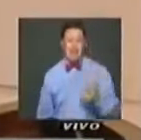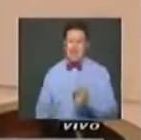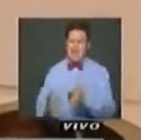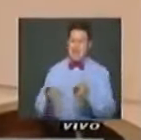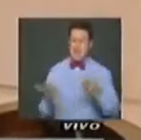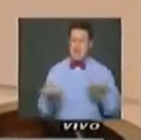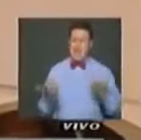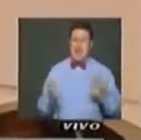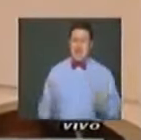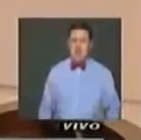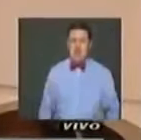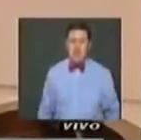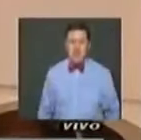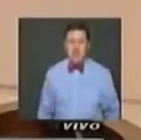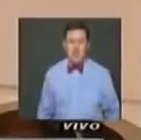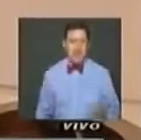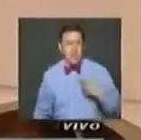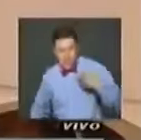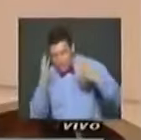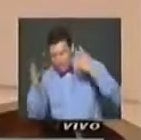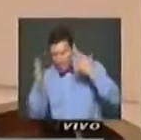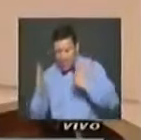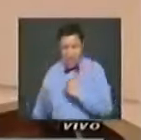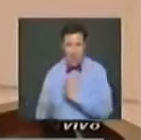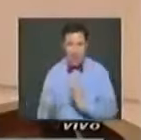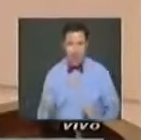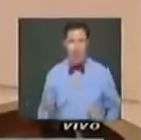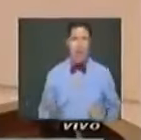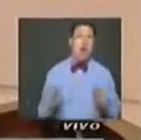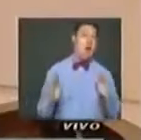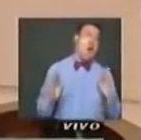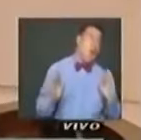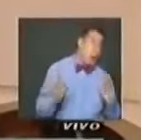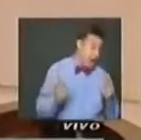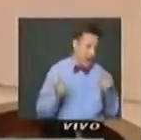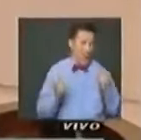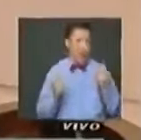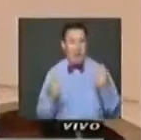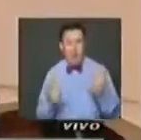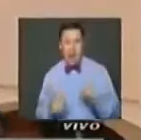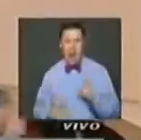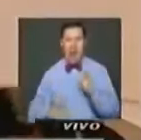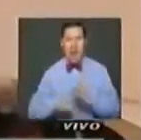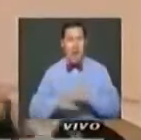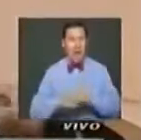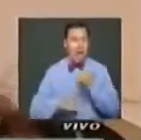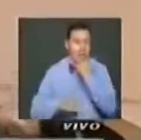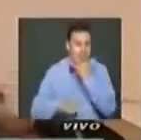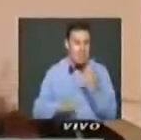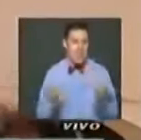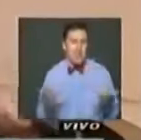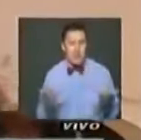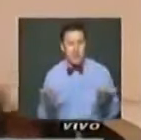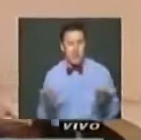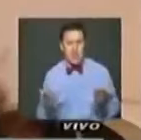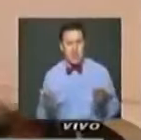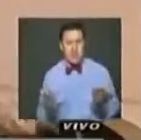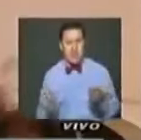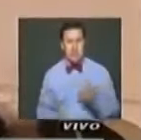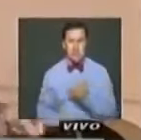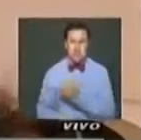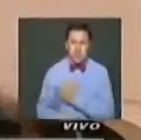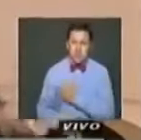estaba? Ah, es que estaba muy ocupado en la presidencia. Ah, ahora sí entiendo por qué no lo denunció. ¿Por qué no denunció el doctor